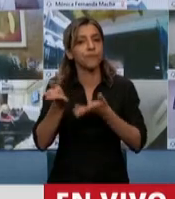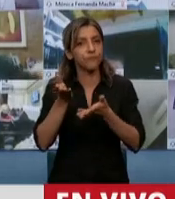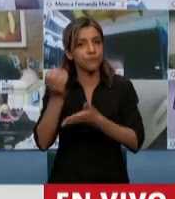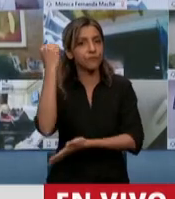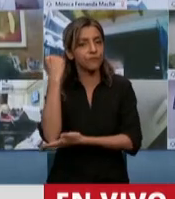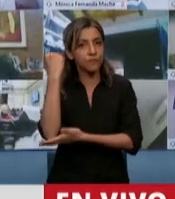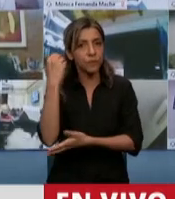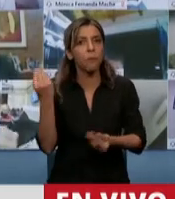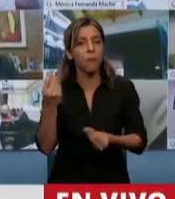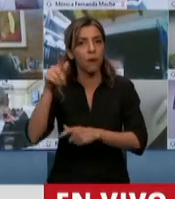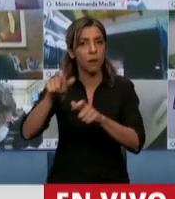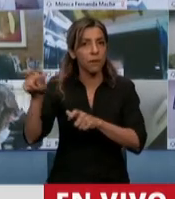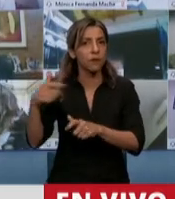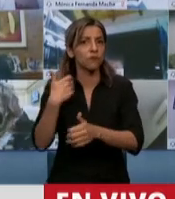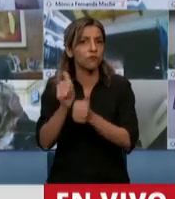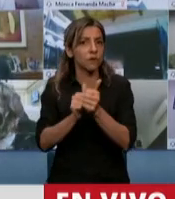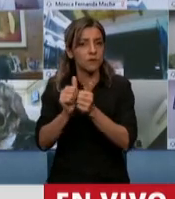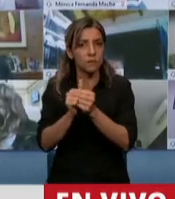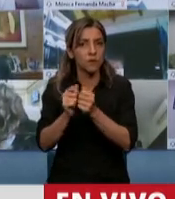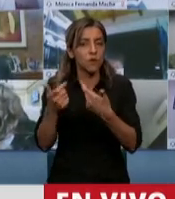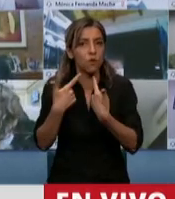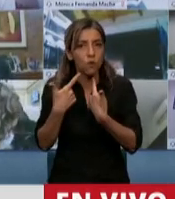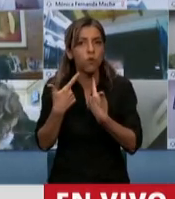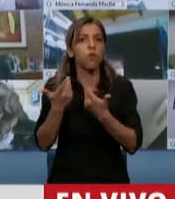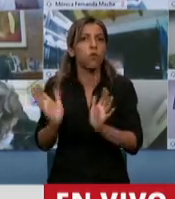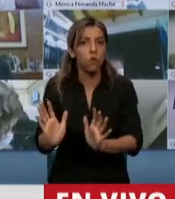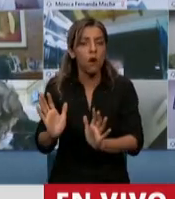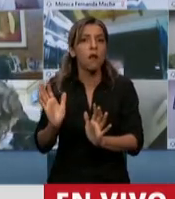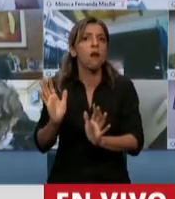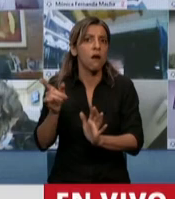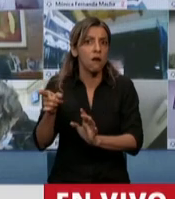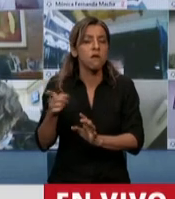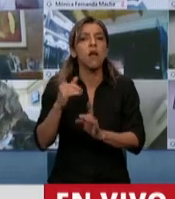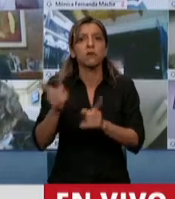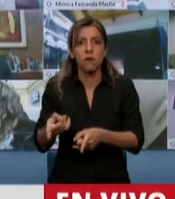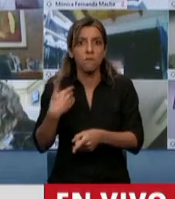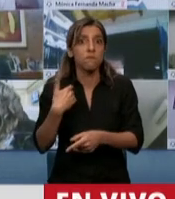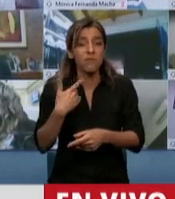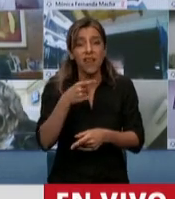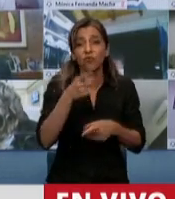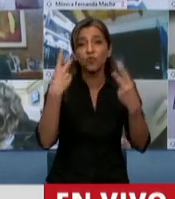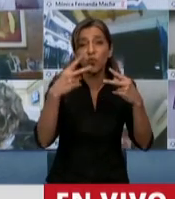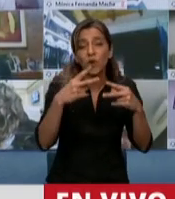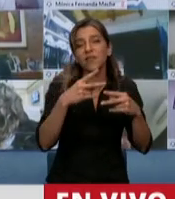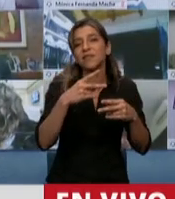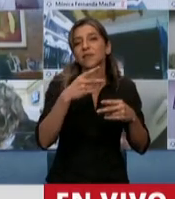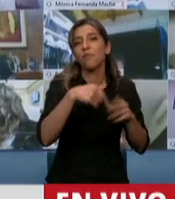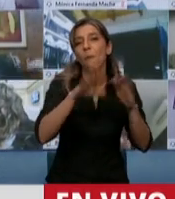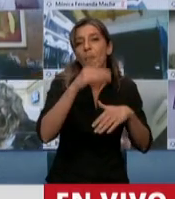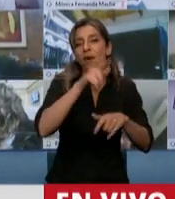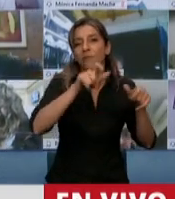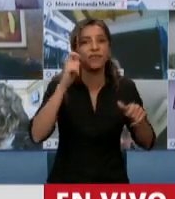para titulares de micro y pequeñas empresas, tiene turismo para tercera edad, medidas